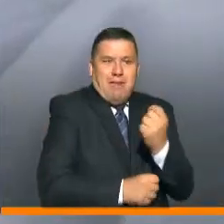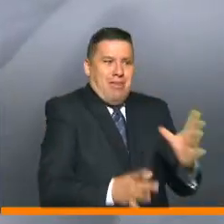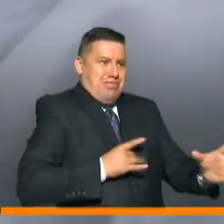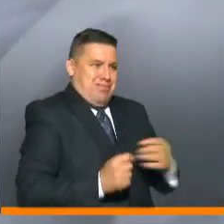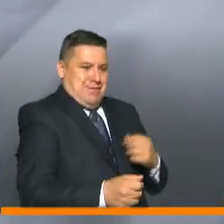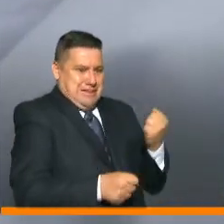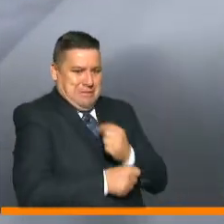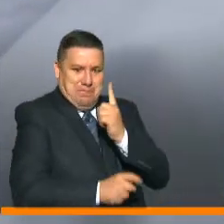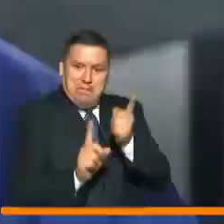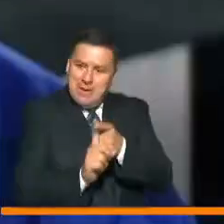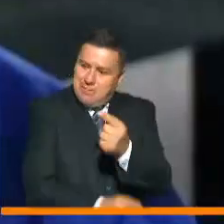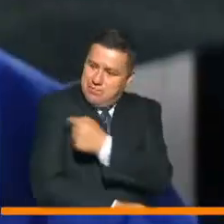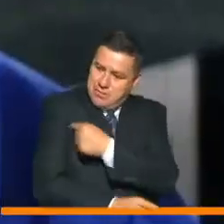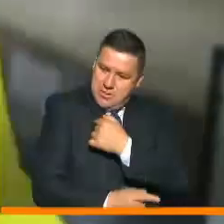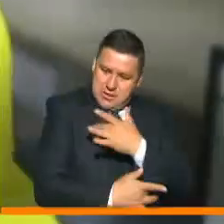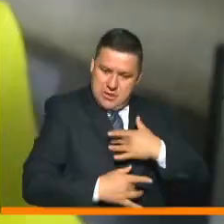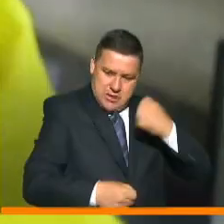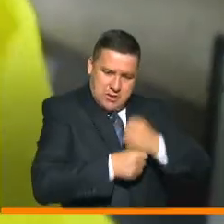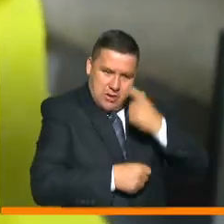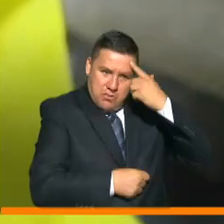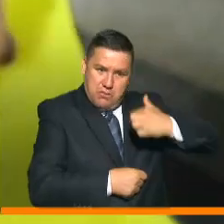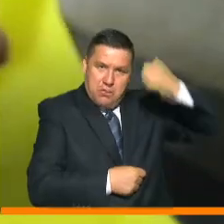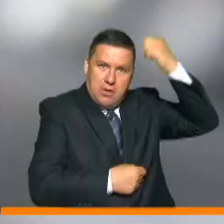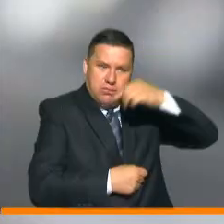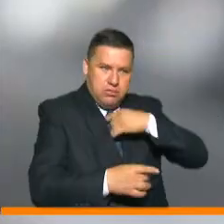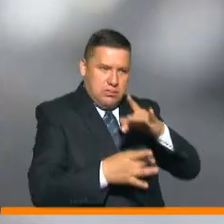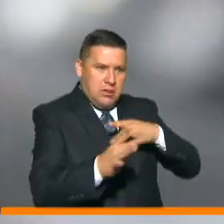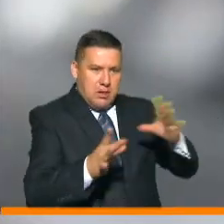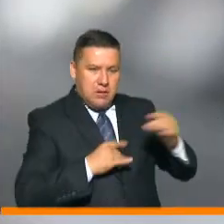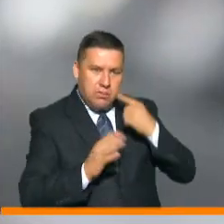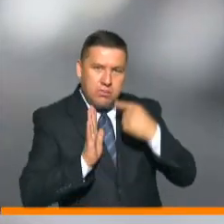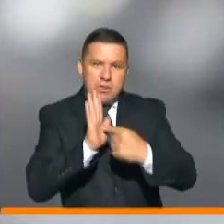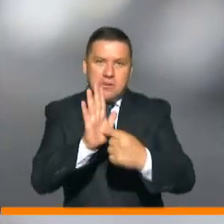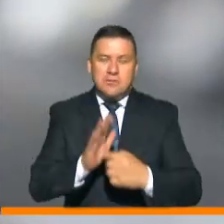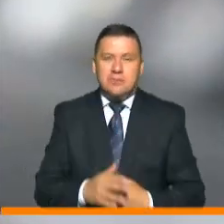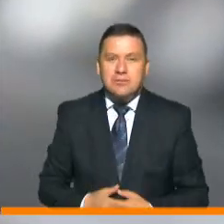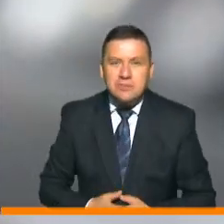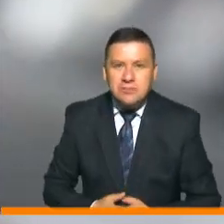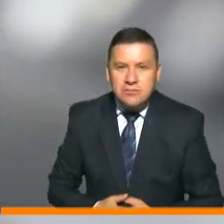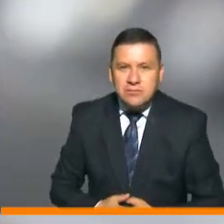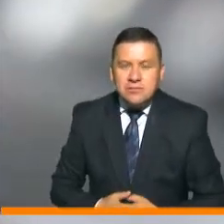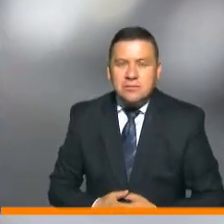con personas potencialmente infectadas o que tengan contacto con muestras.